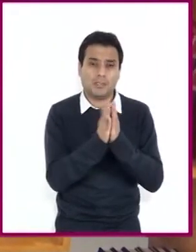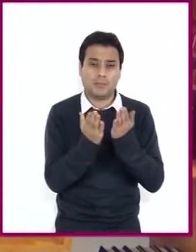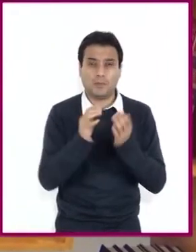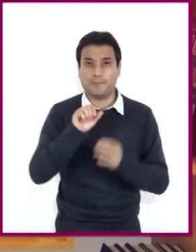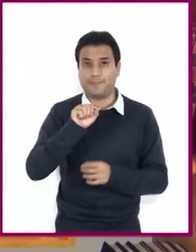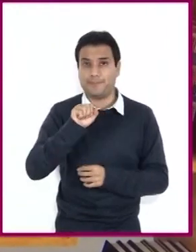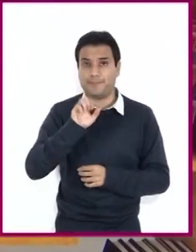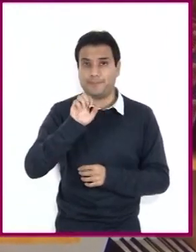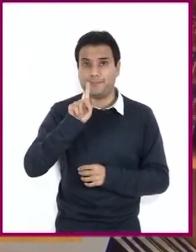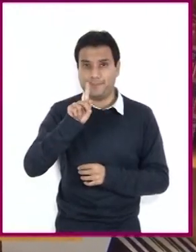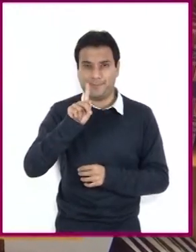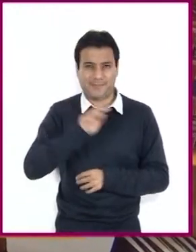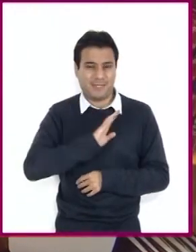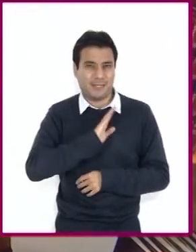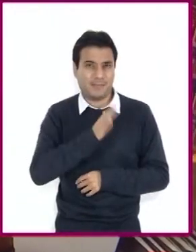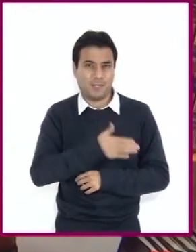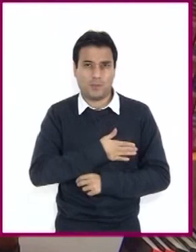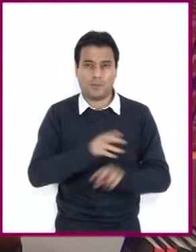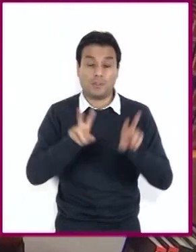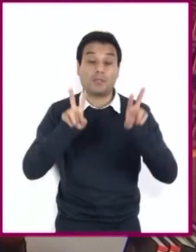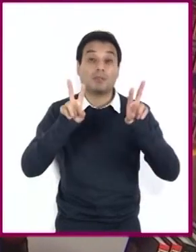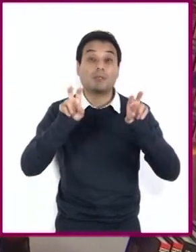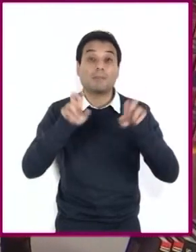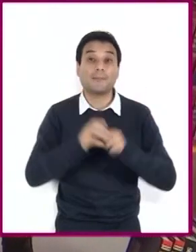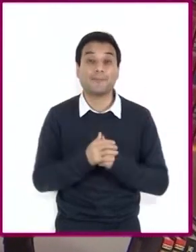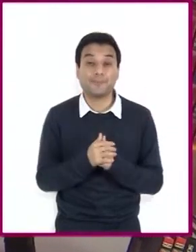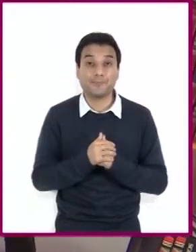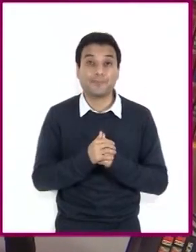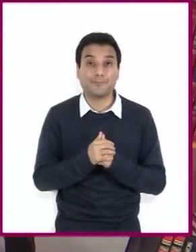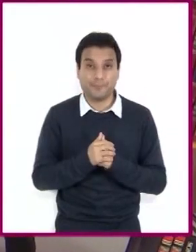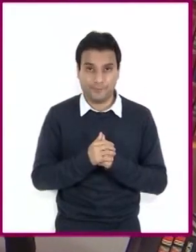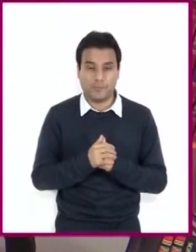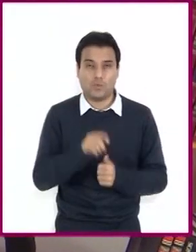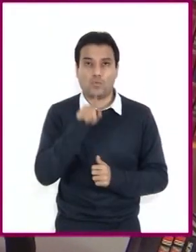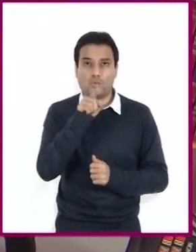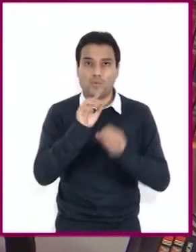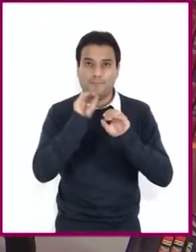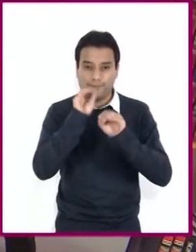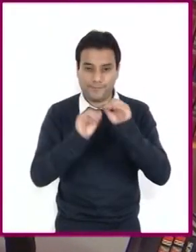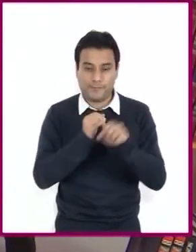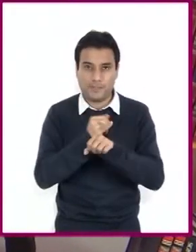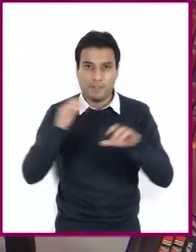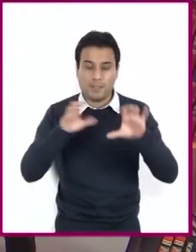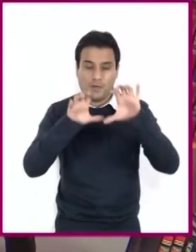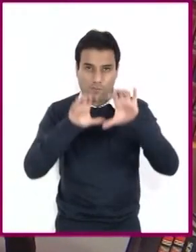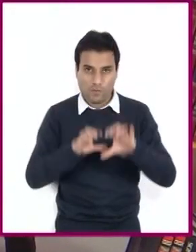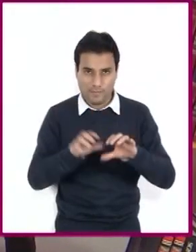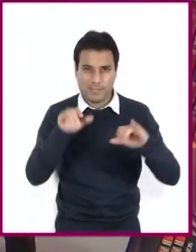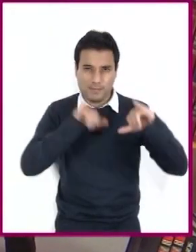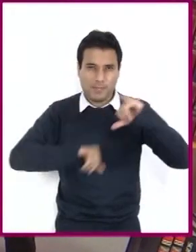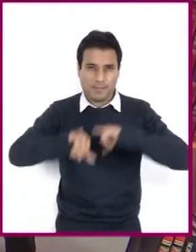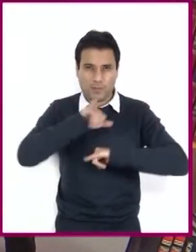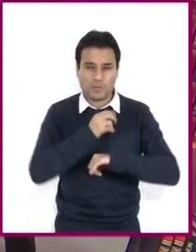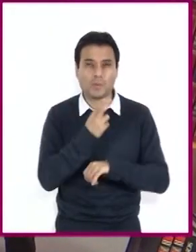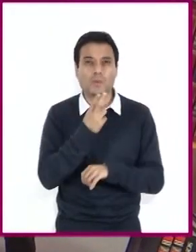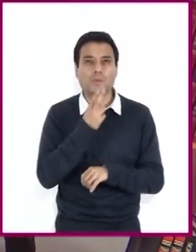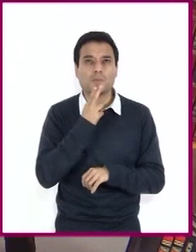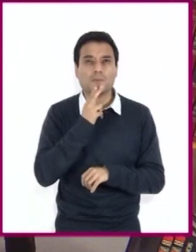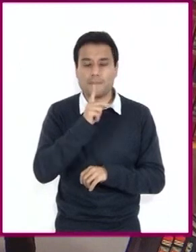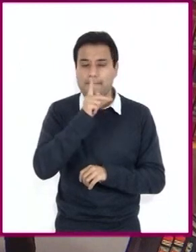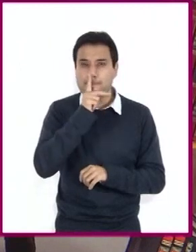de lengua materna el aprendizaje esperado. Elabora informes de experimentos científicos